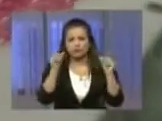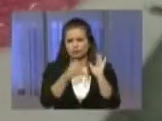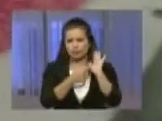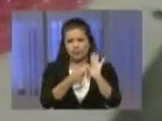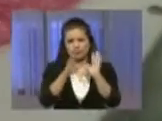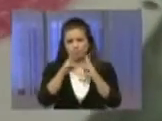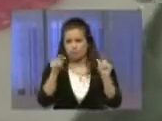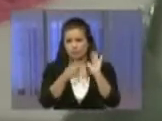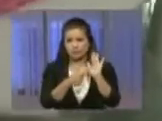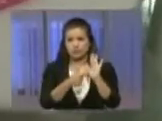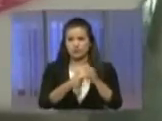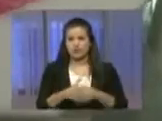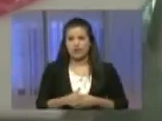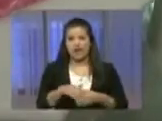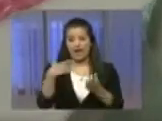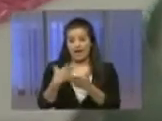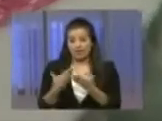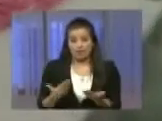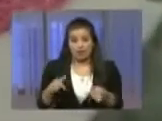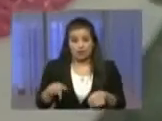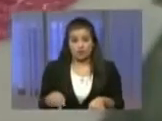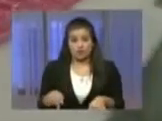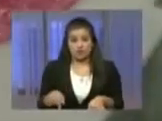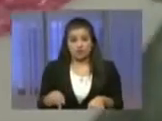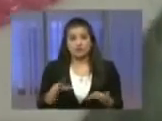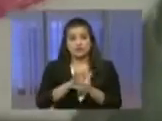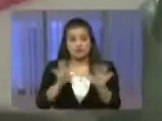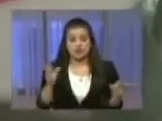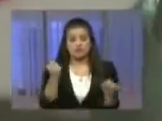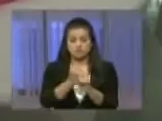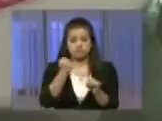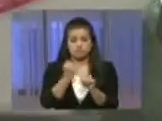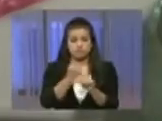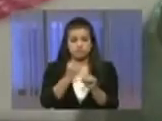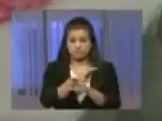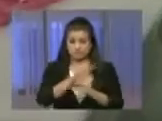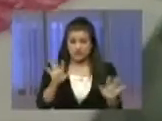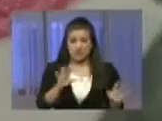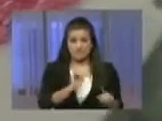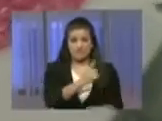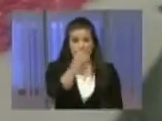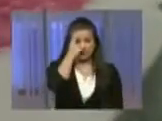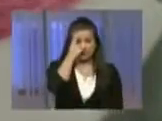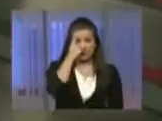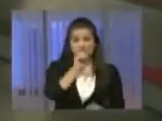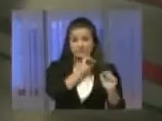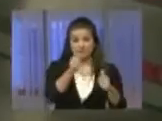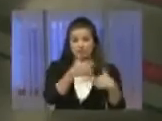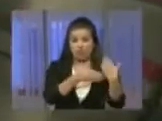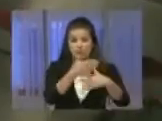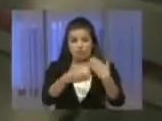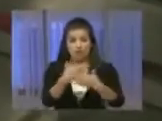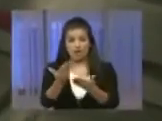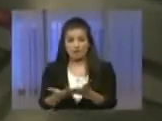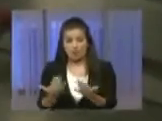presidente hasta hoy hemos producido desde el primer día que arrancamos la planta